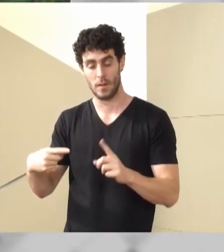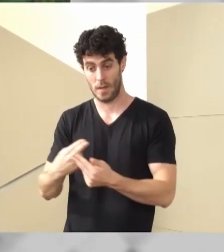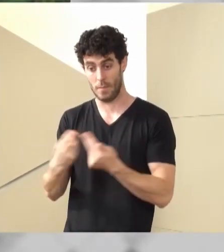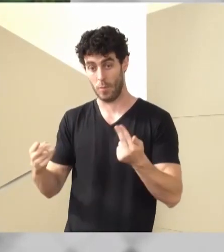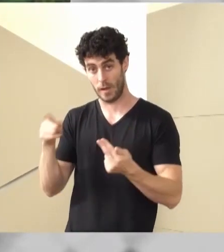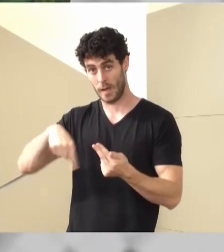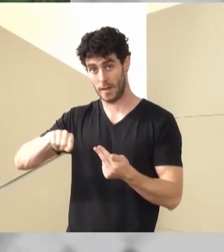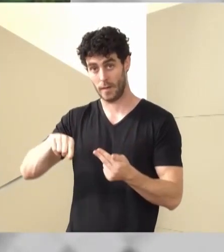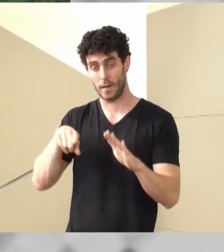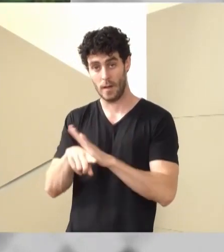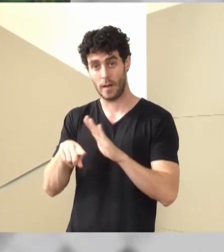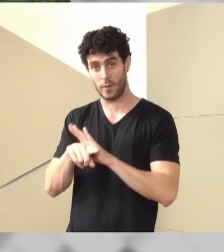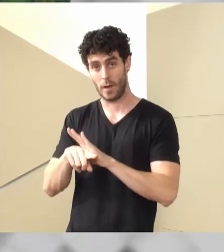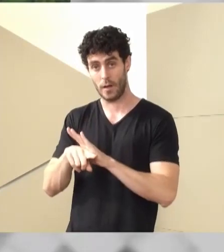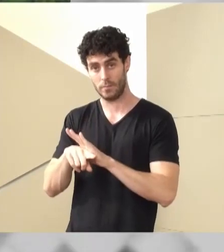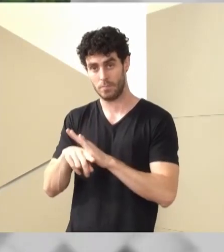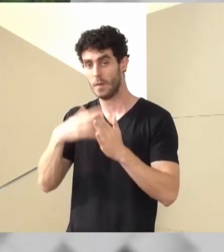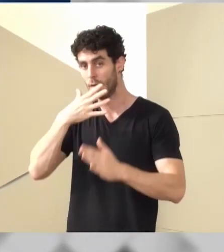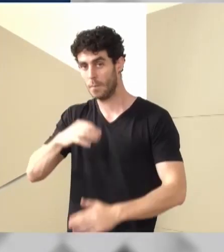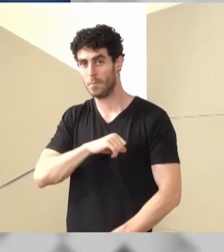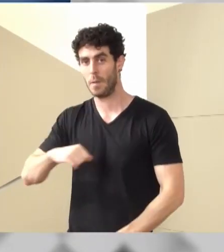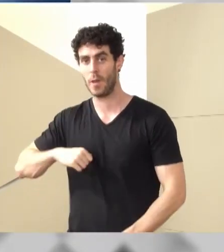públicas están gestionadas privadamente.